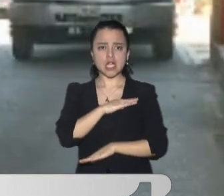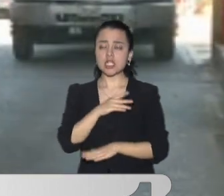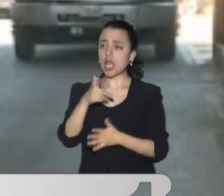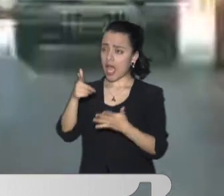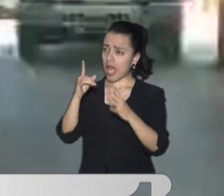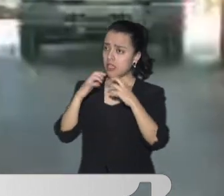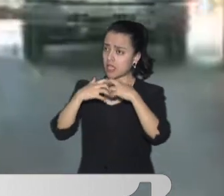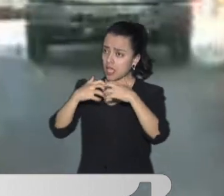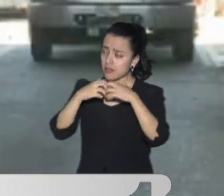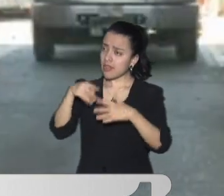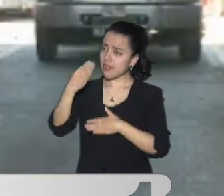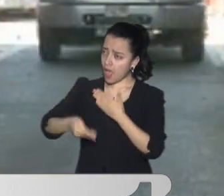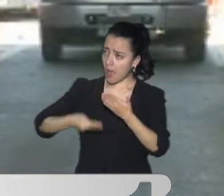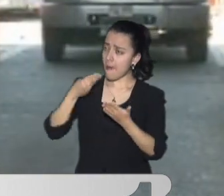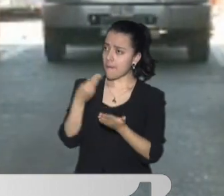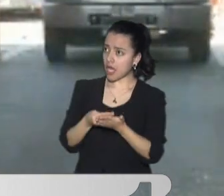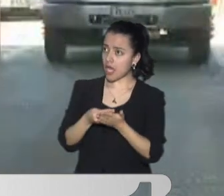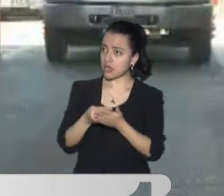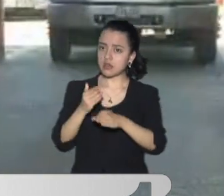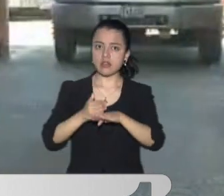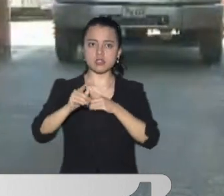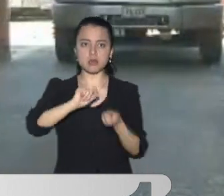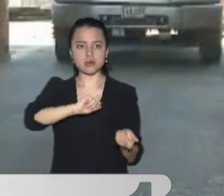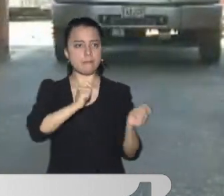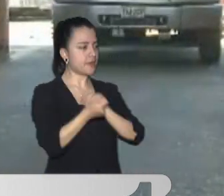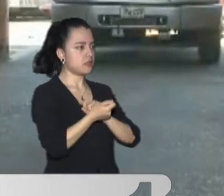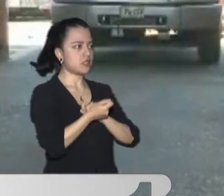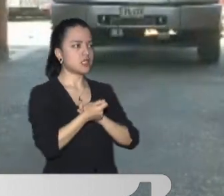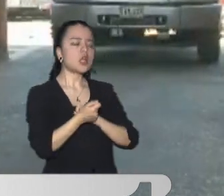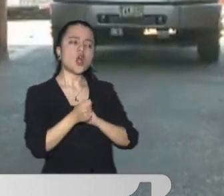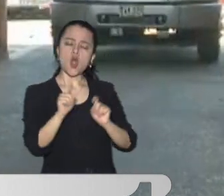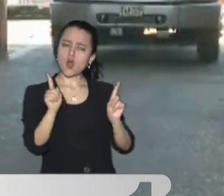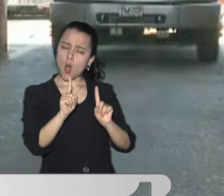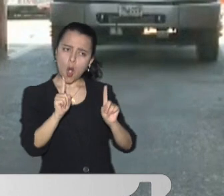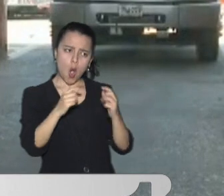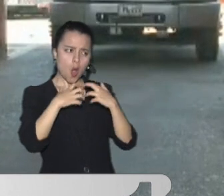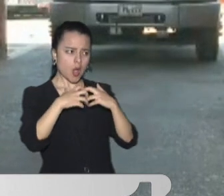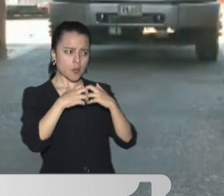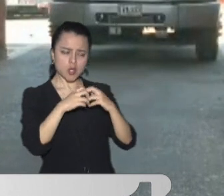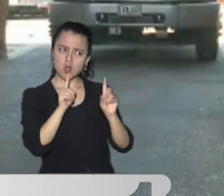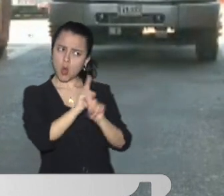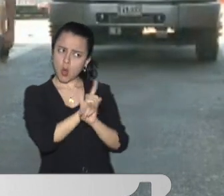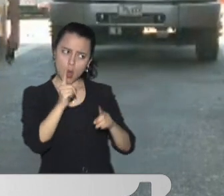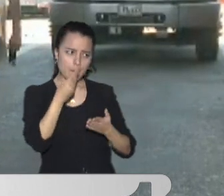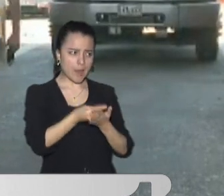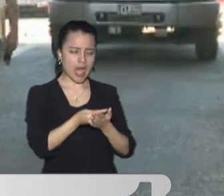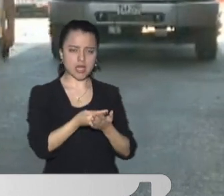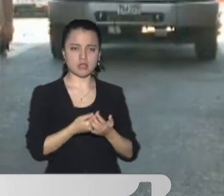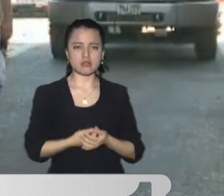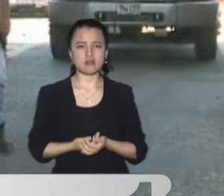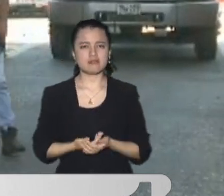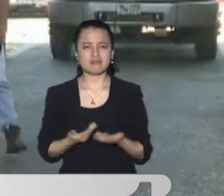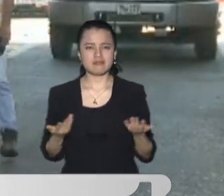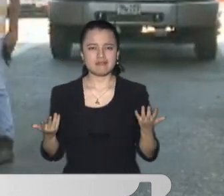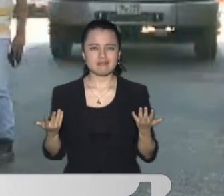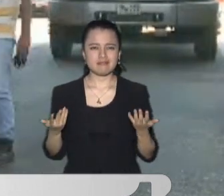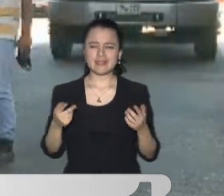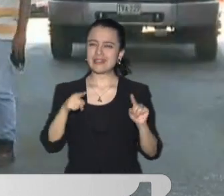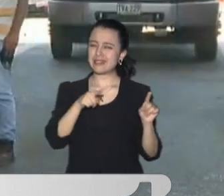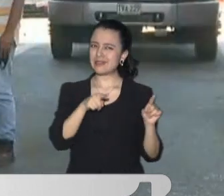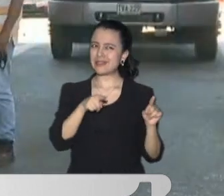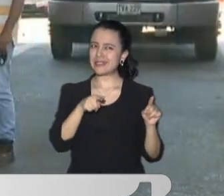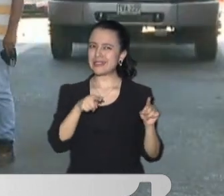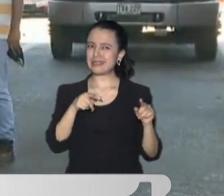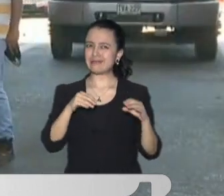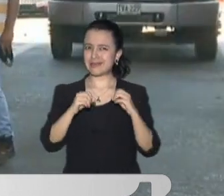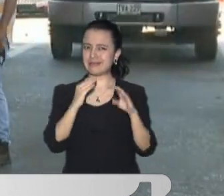que debían pagar este peaje. Luego mandó una solicitud a la concesión vial para que levantara las talanqueras debido al grave problema